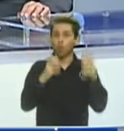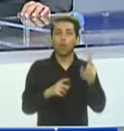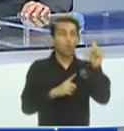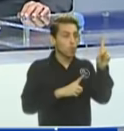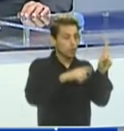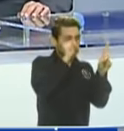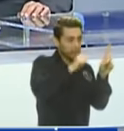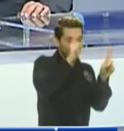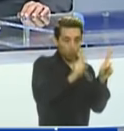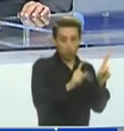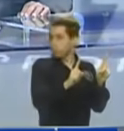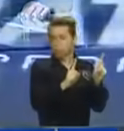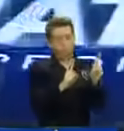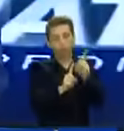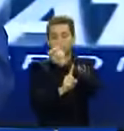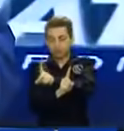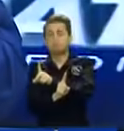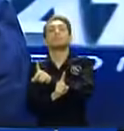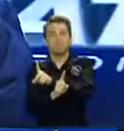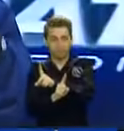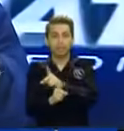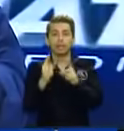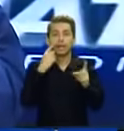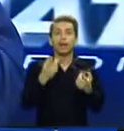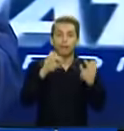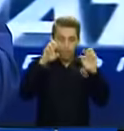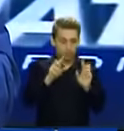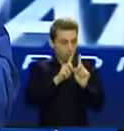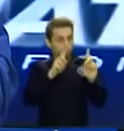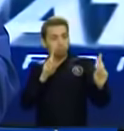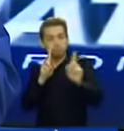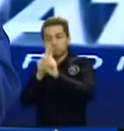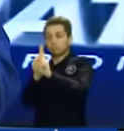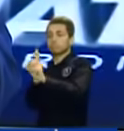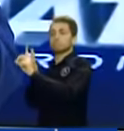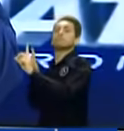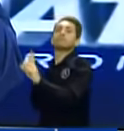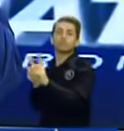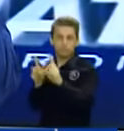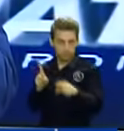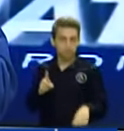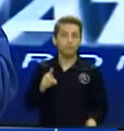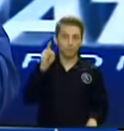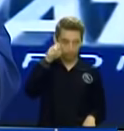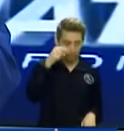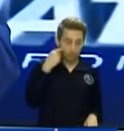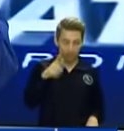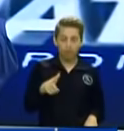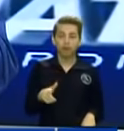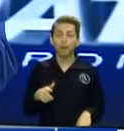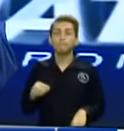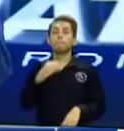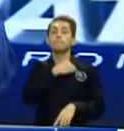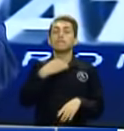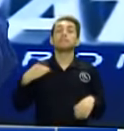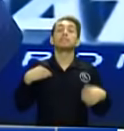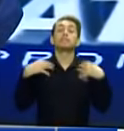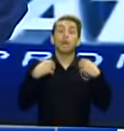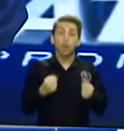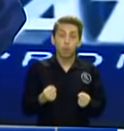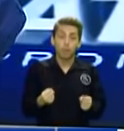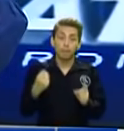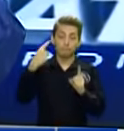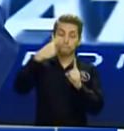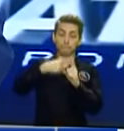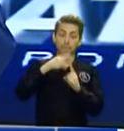Tiene que haber distancia entre la gente. Y aquí vamos a hacer algo. el Ministerio de Salud y la DIACO van a principiar